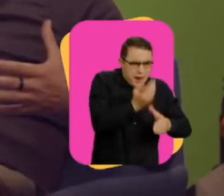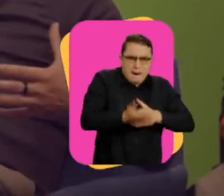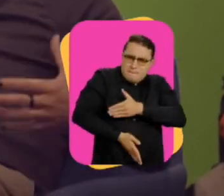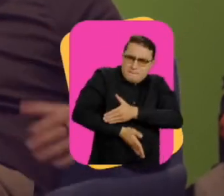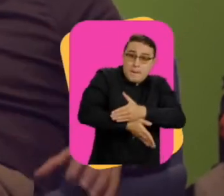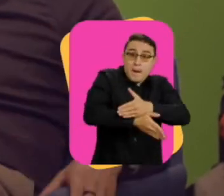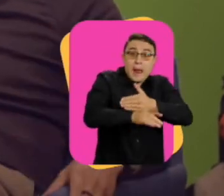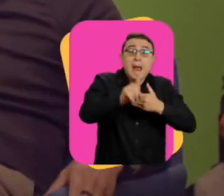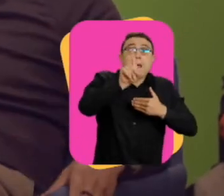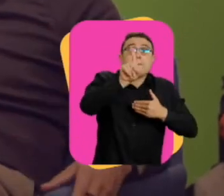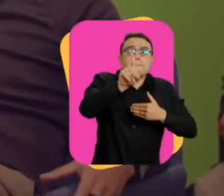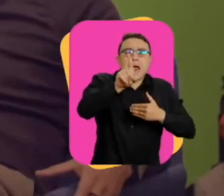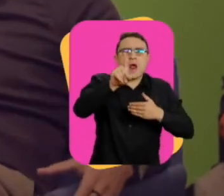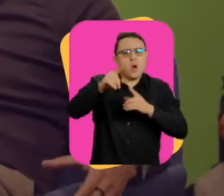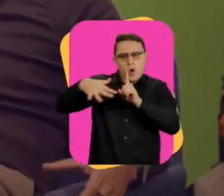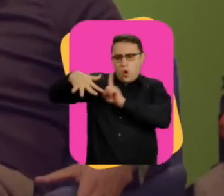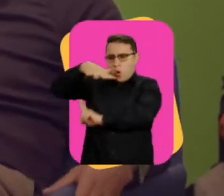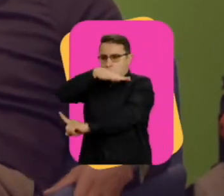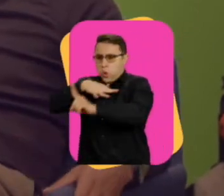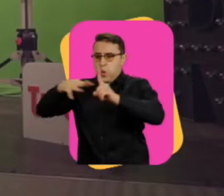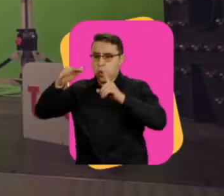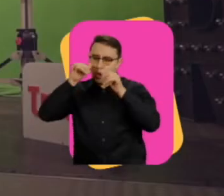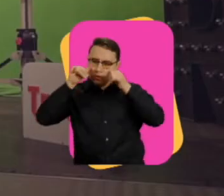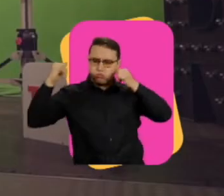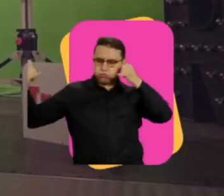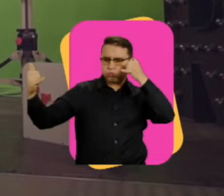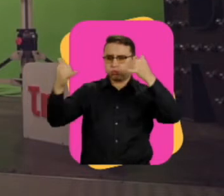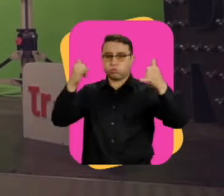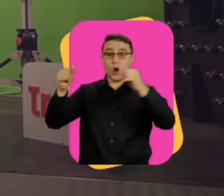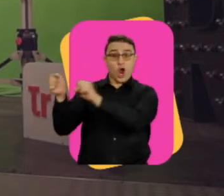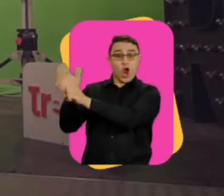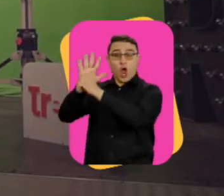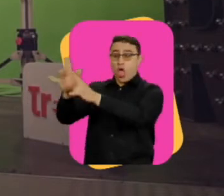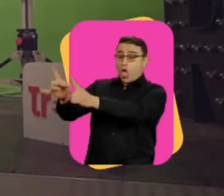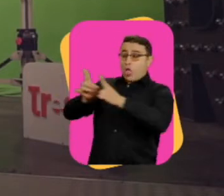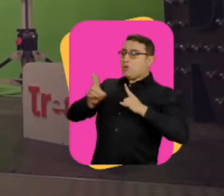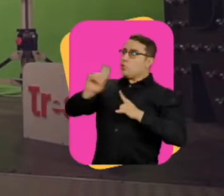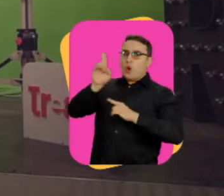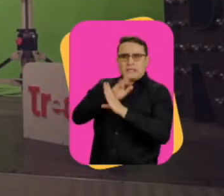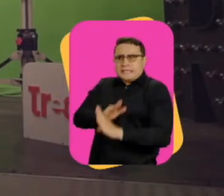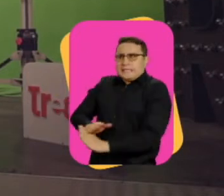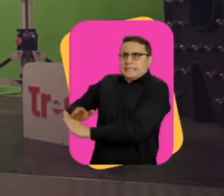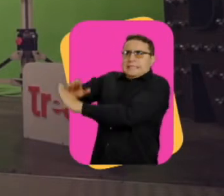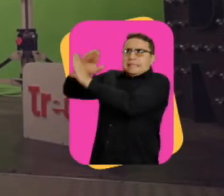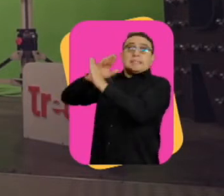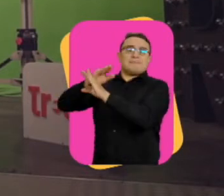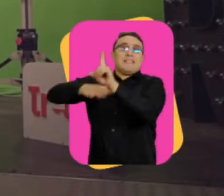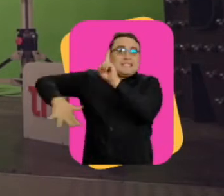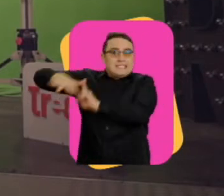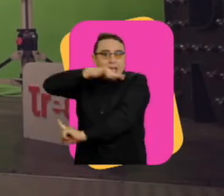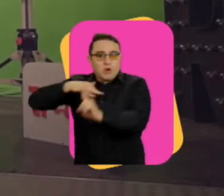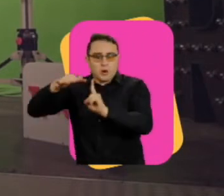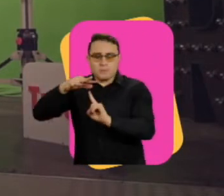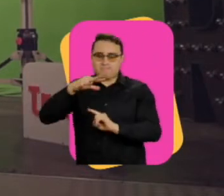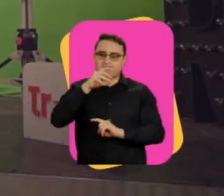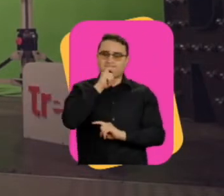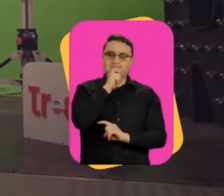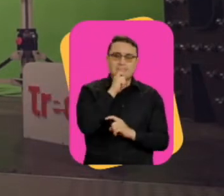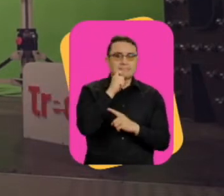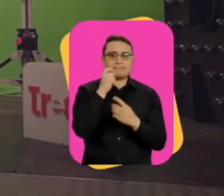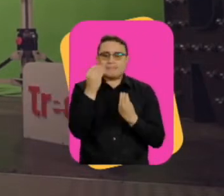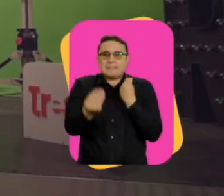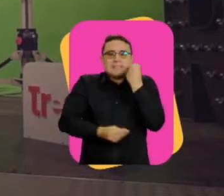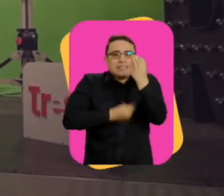un contexto de grabación segura, sin riesgo de contagio. Y para eso activamos